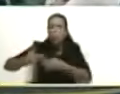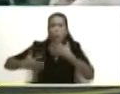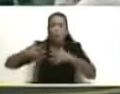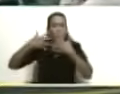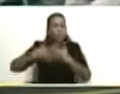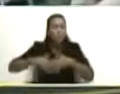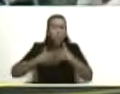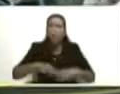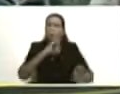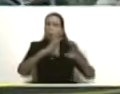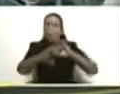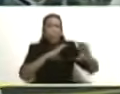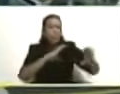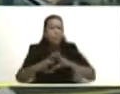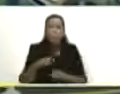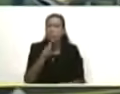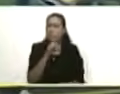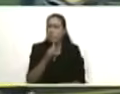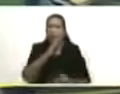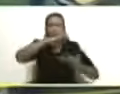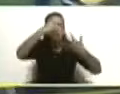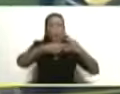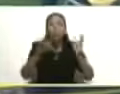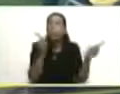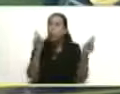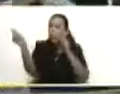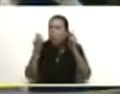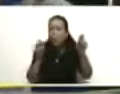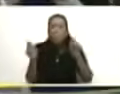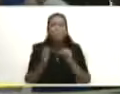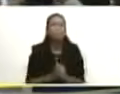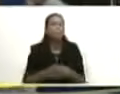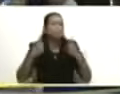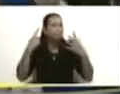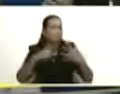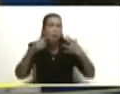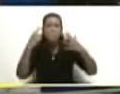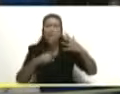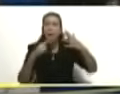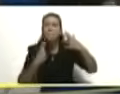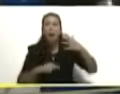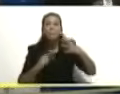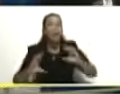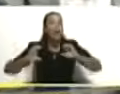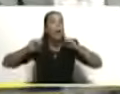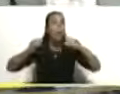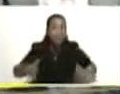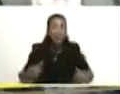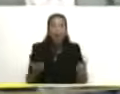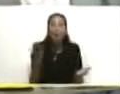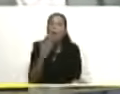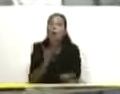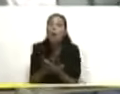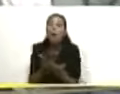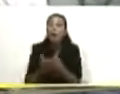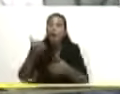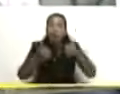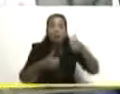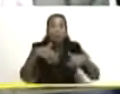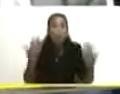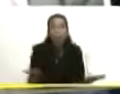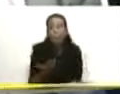industria, telecomunicaciones, informática, turismo. Ya comenzarán a salir la oferta